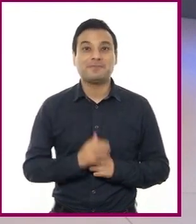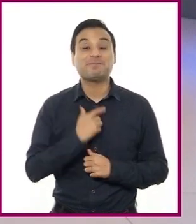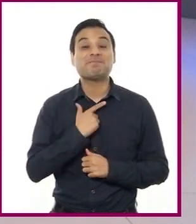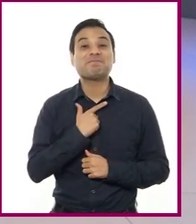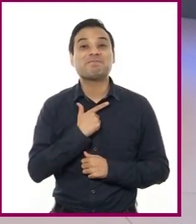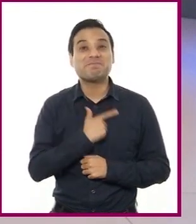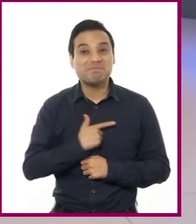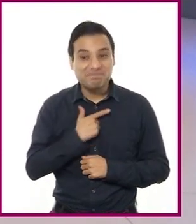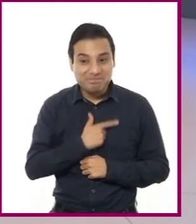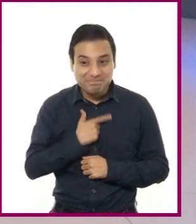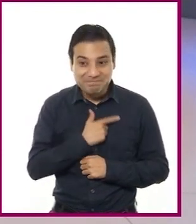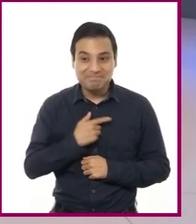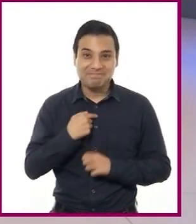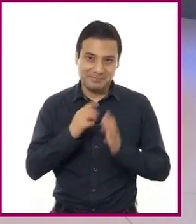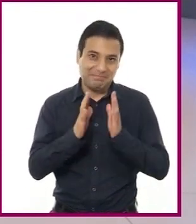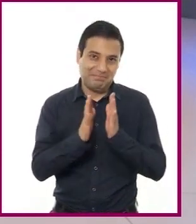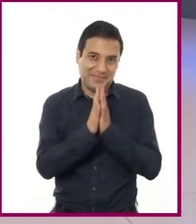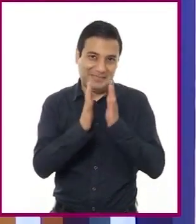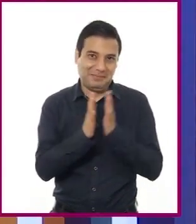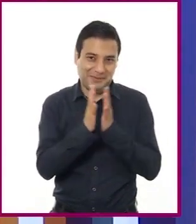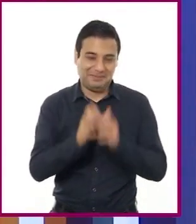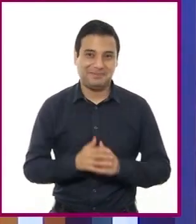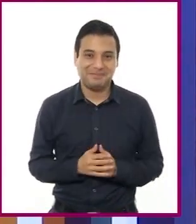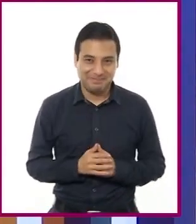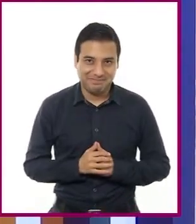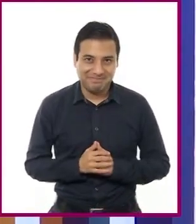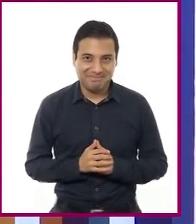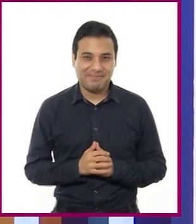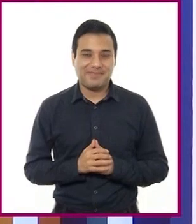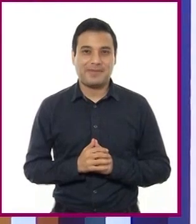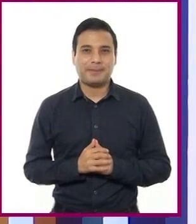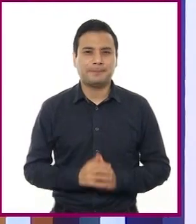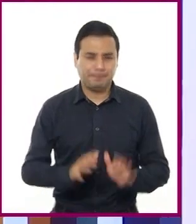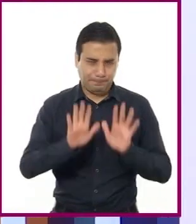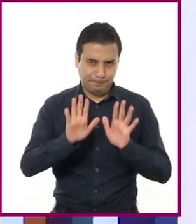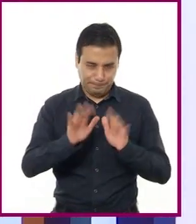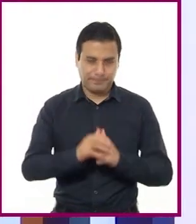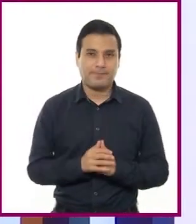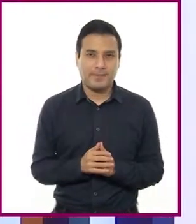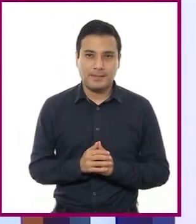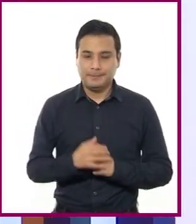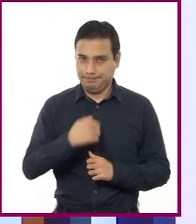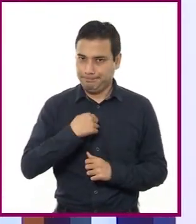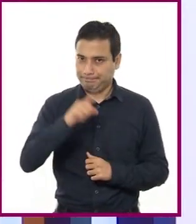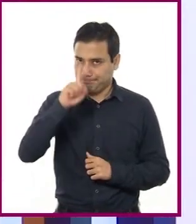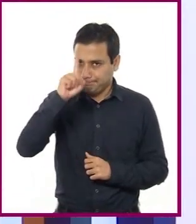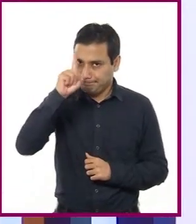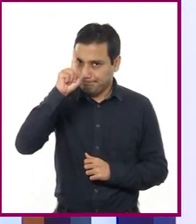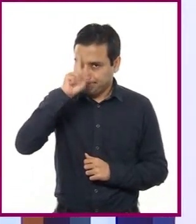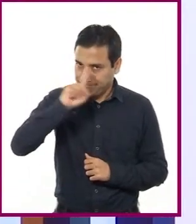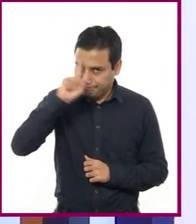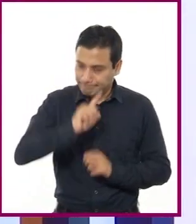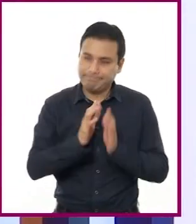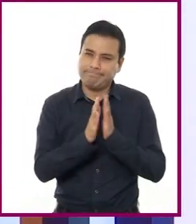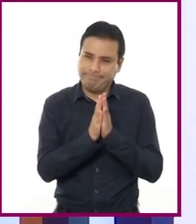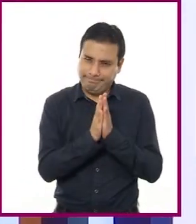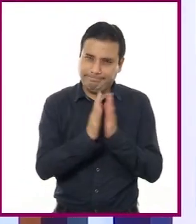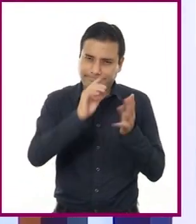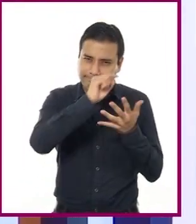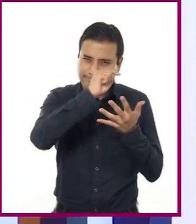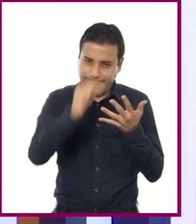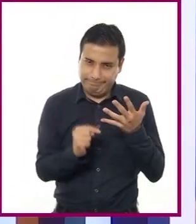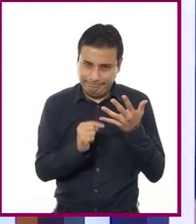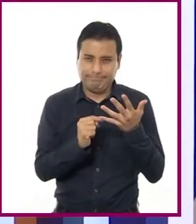gusto participar en esta ocasión. Antes de comenzar, es importante recomendar que sigamos las medidas